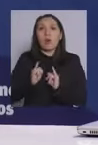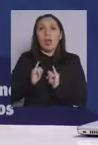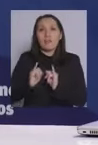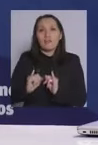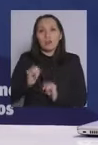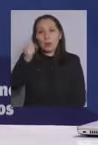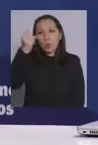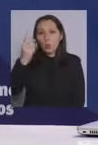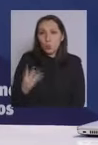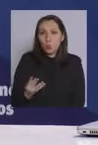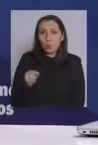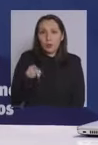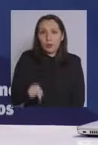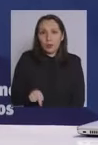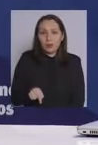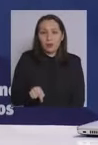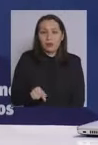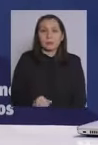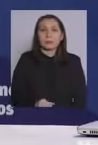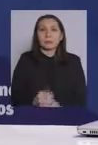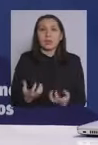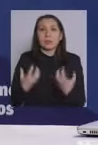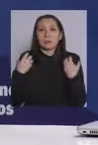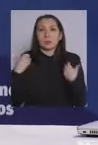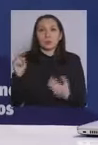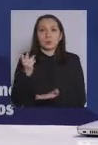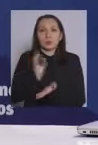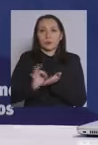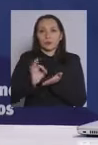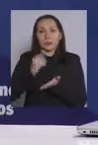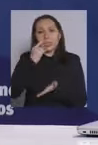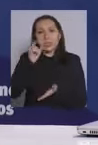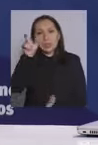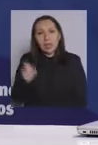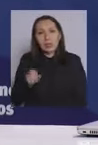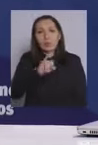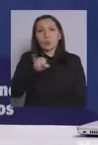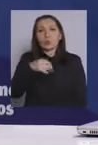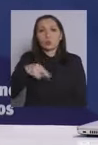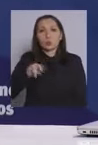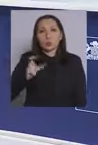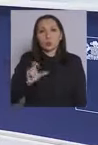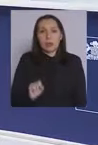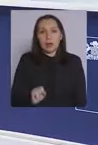informe de datos del día a cargo del subsecretario Arturo Zúñiga.